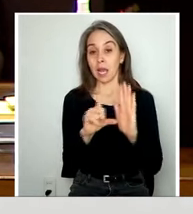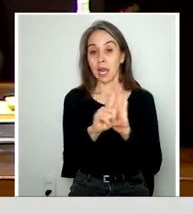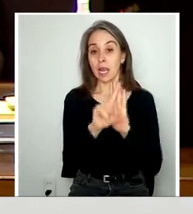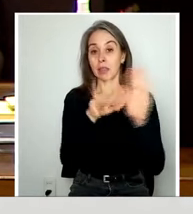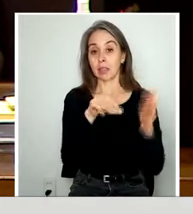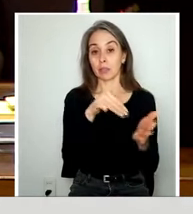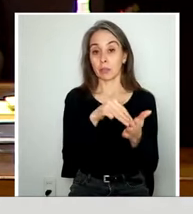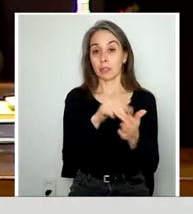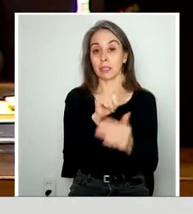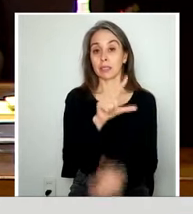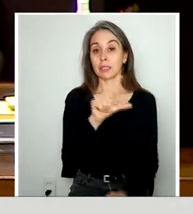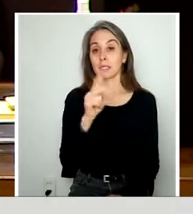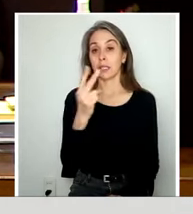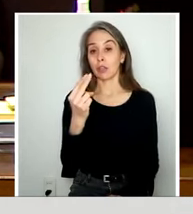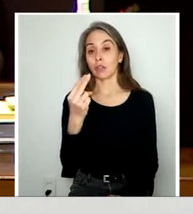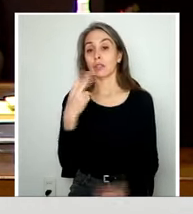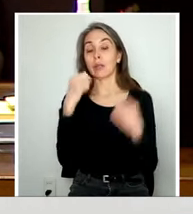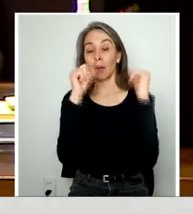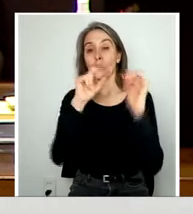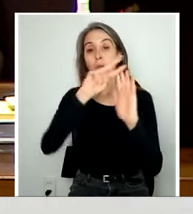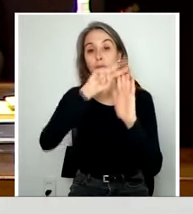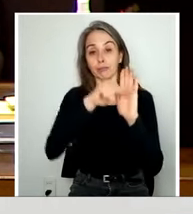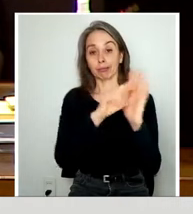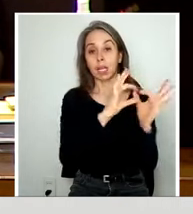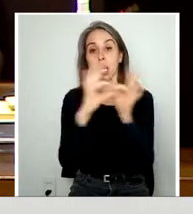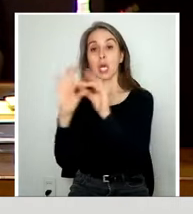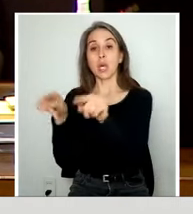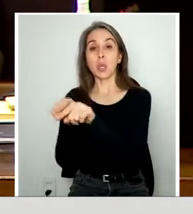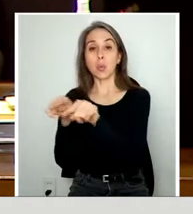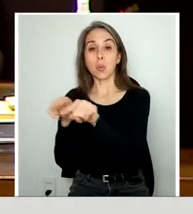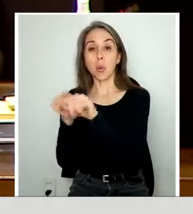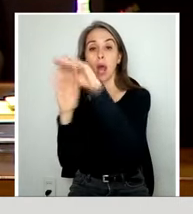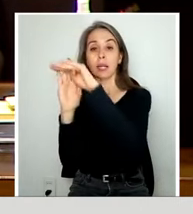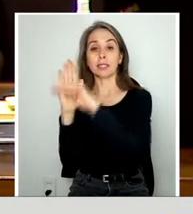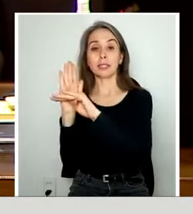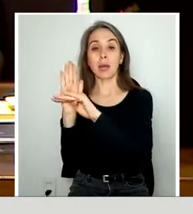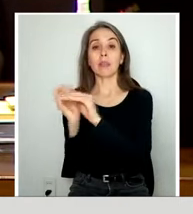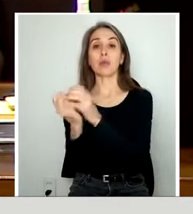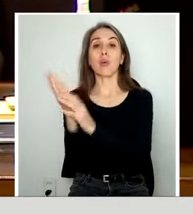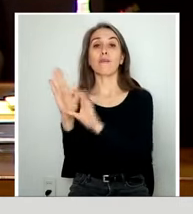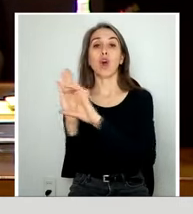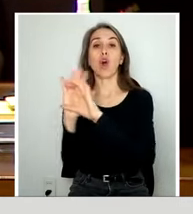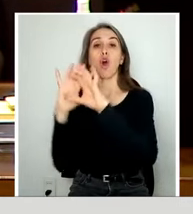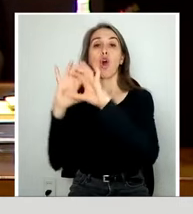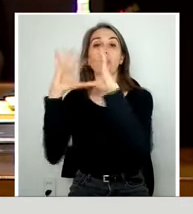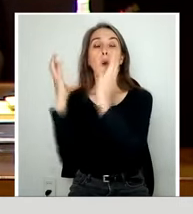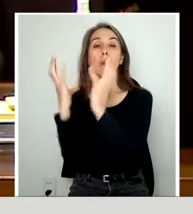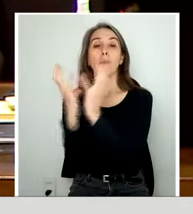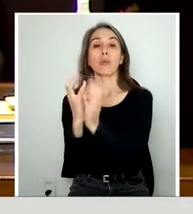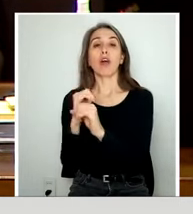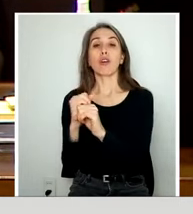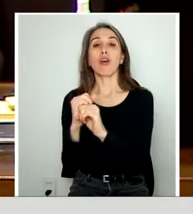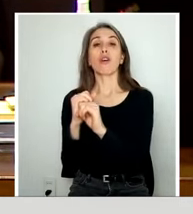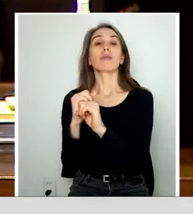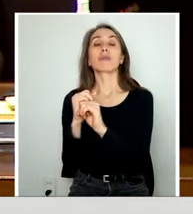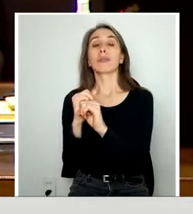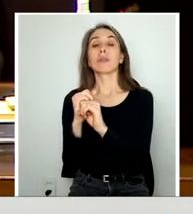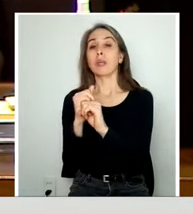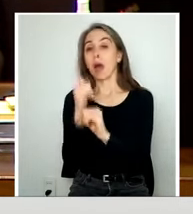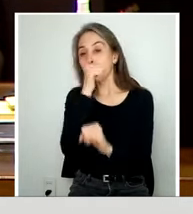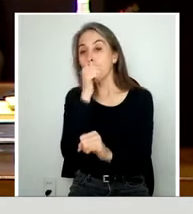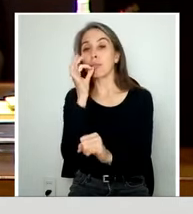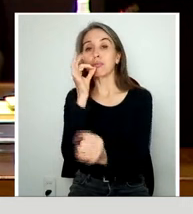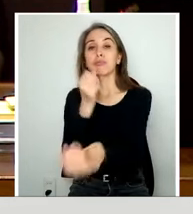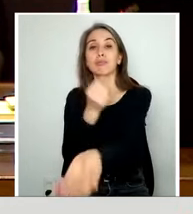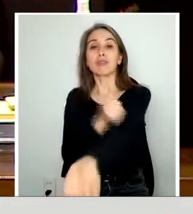19.712 del deporte a los estándares y disposiciones del nuevo código mundial antidopaje con la salvedad de